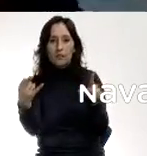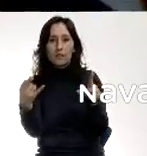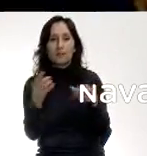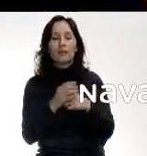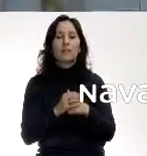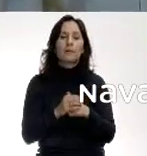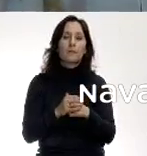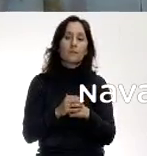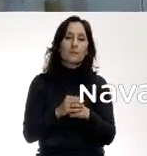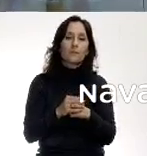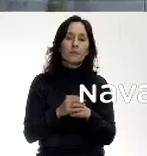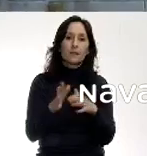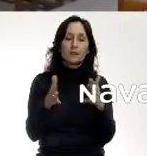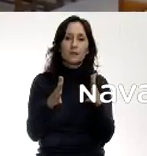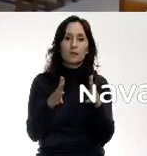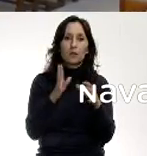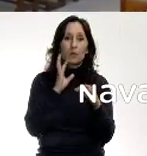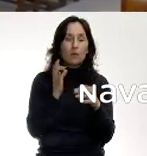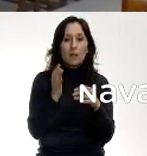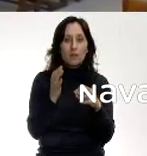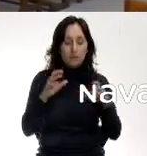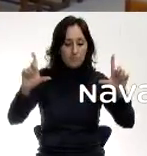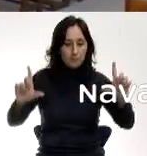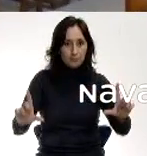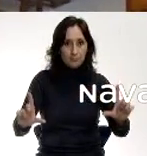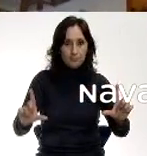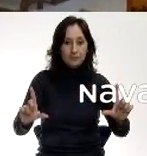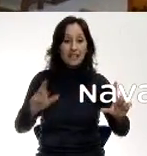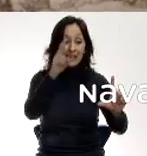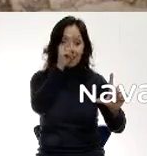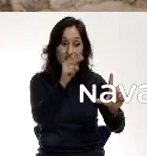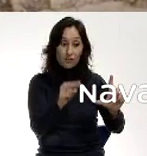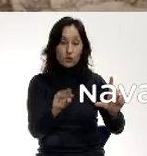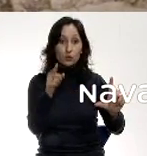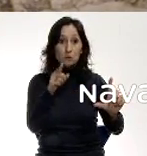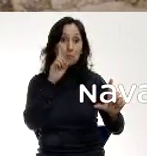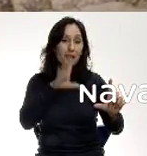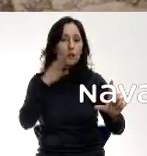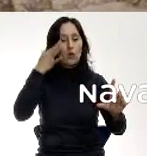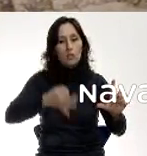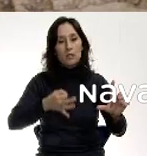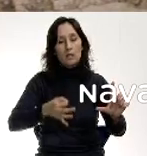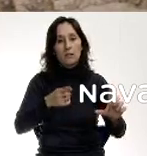segunda, cerca de los pies de la iglesia. Parece ser que estos dibujos eran los originales.